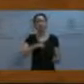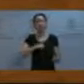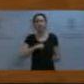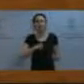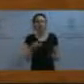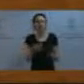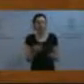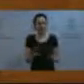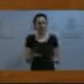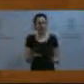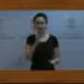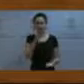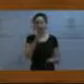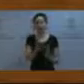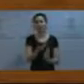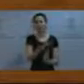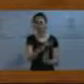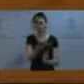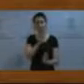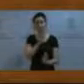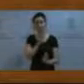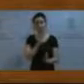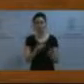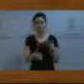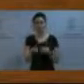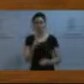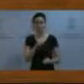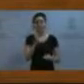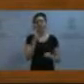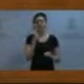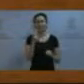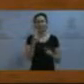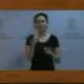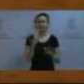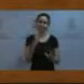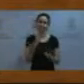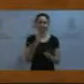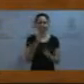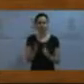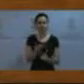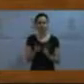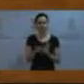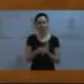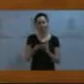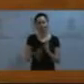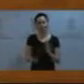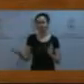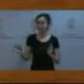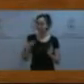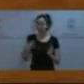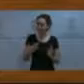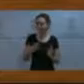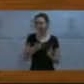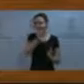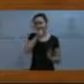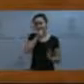donde además de lo anteriormente comentado se sigue hablando de maltrato, de falta de calidad en el servicio que se les presta,